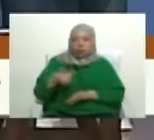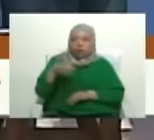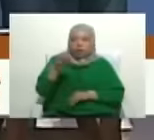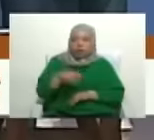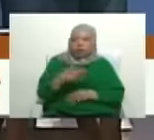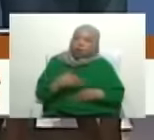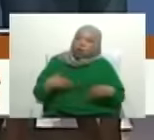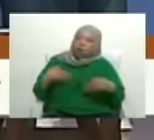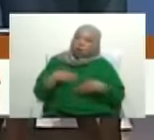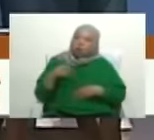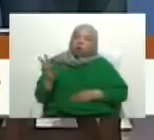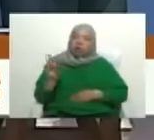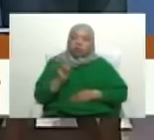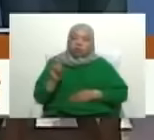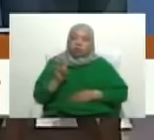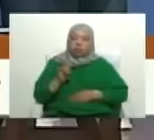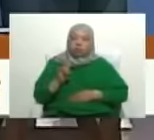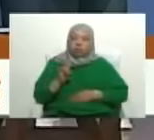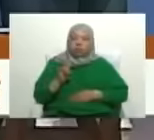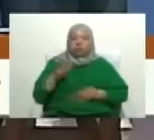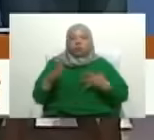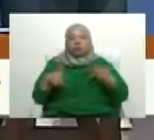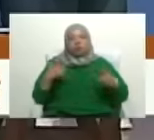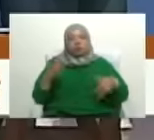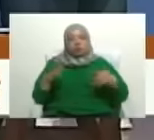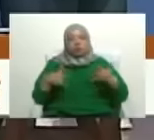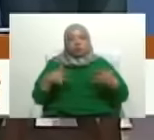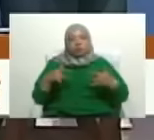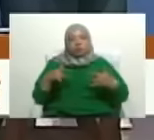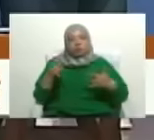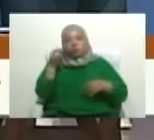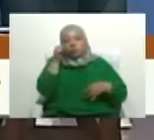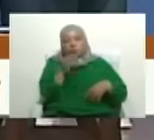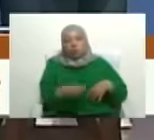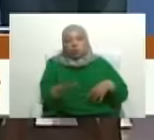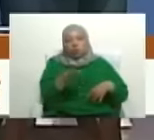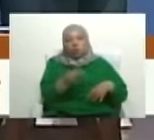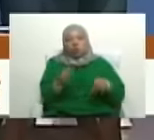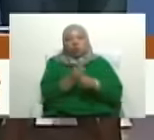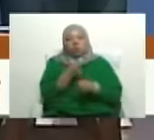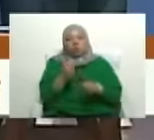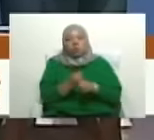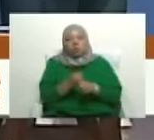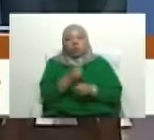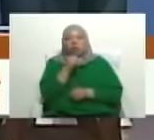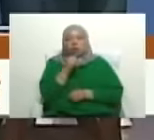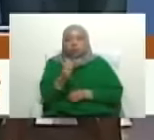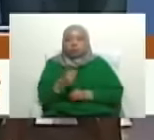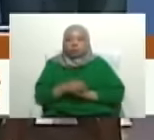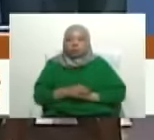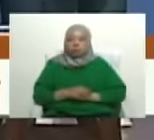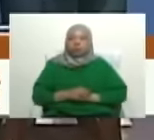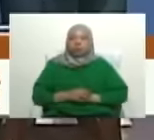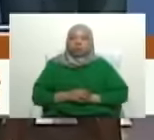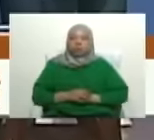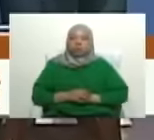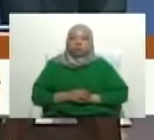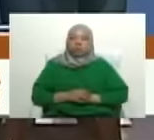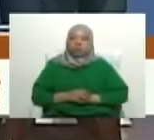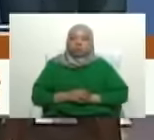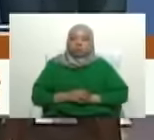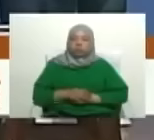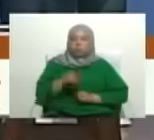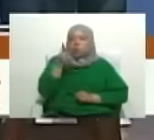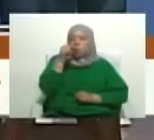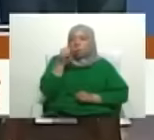de bienestar, que estas hienas, esta casta maldita de los apellidos, los Machado,